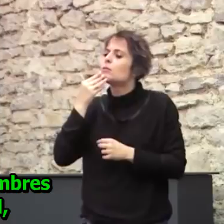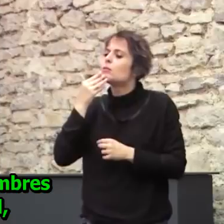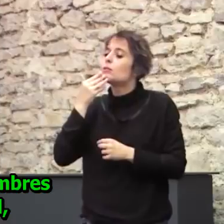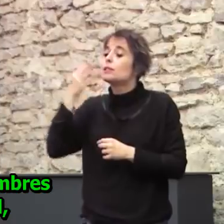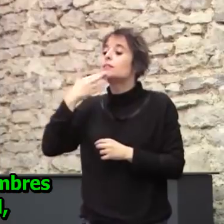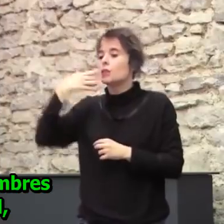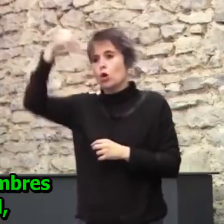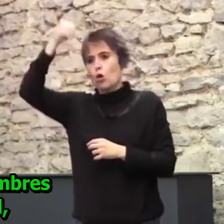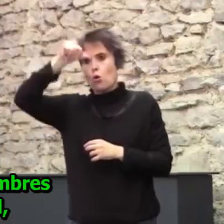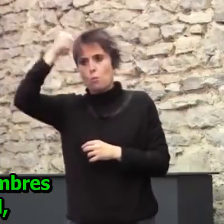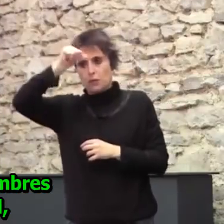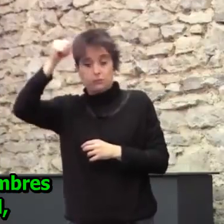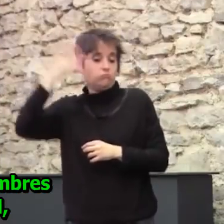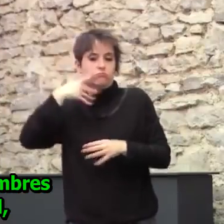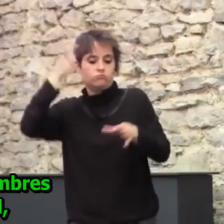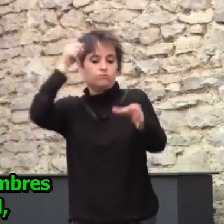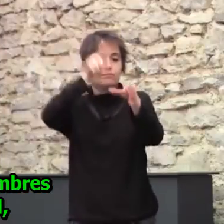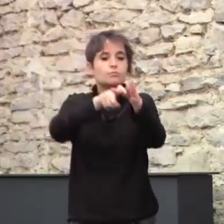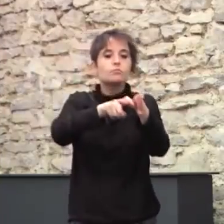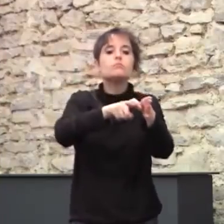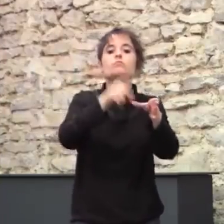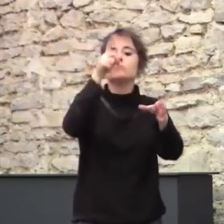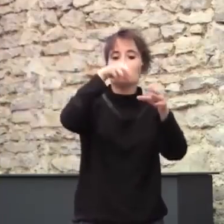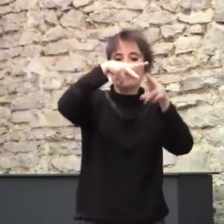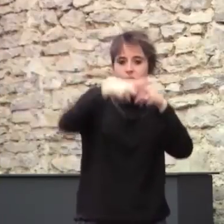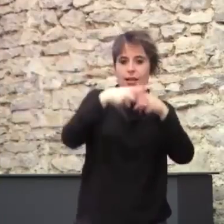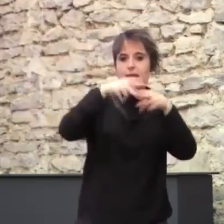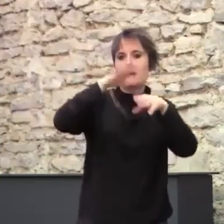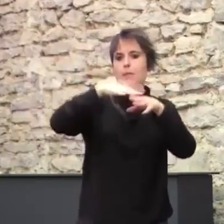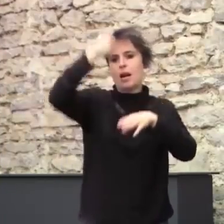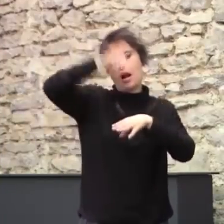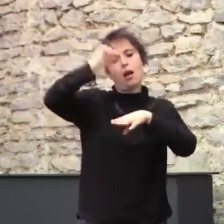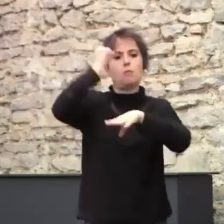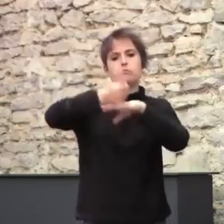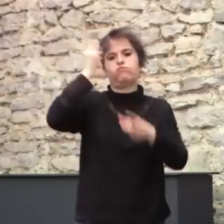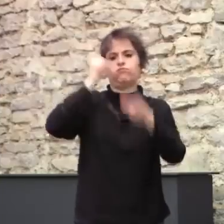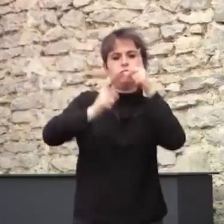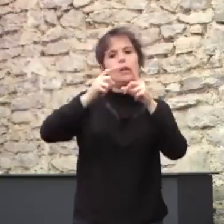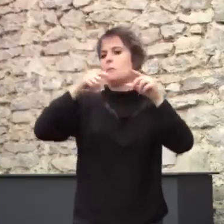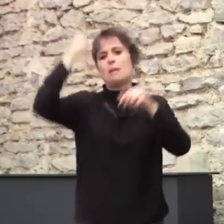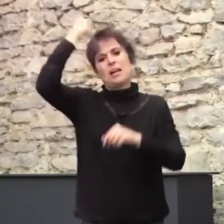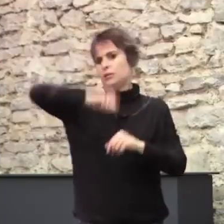cuando los hombres pasan por talleres de masculinidad para despatriarcalizarse y liberarse del machismo,